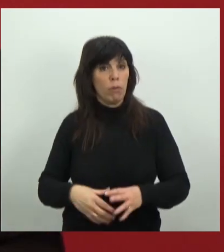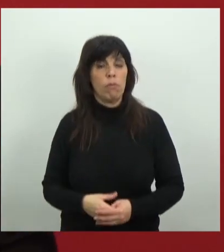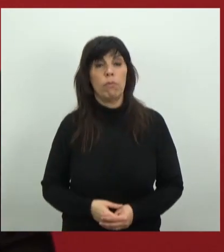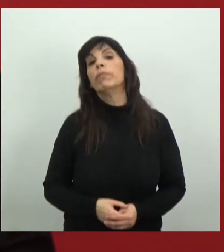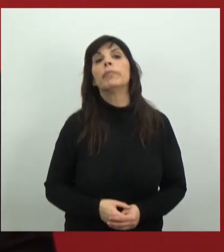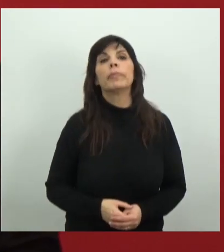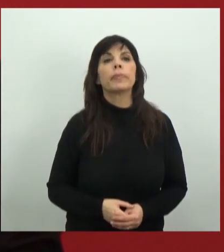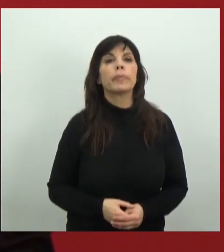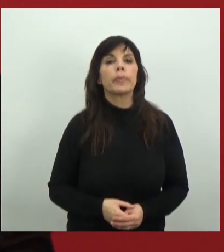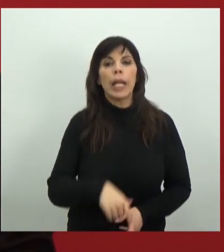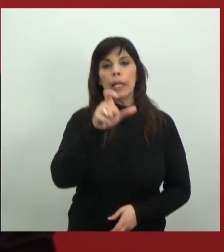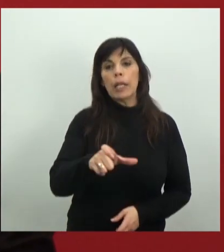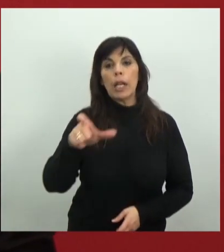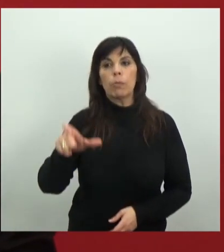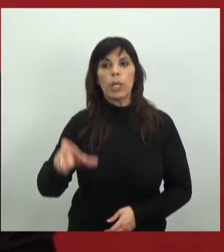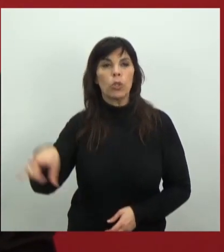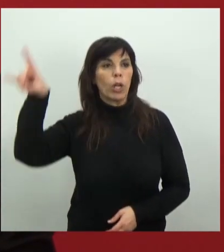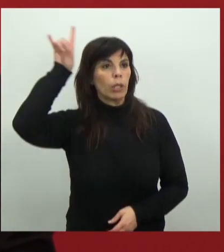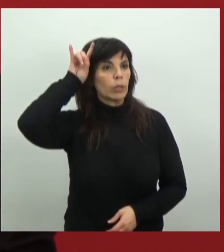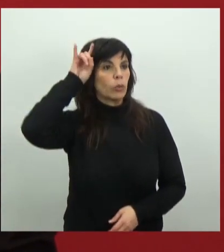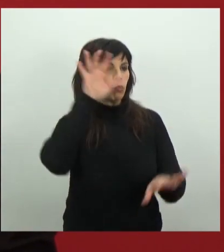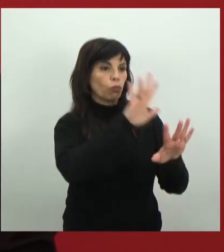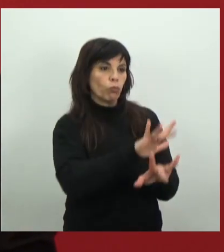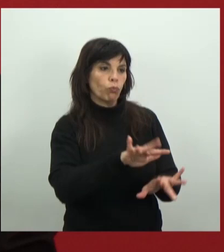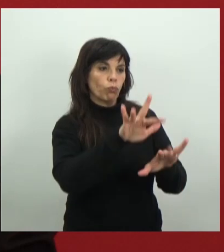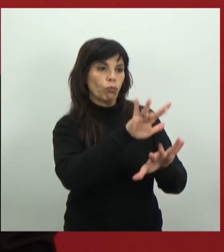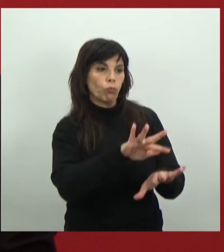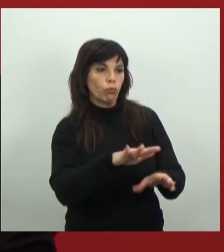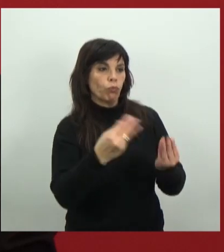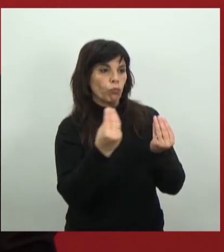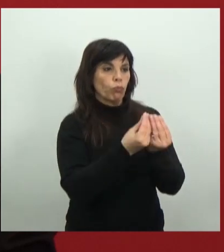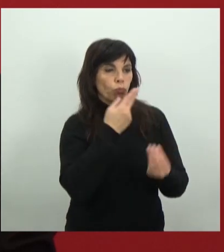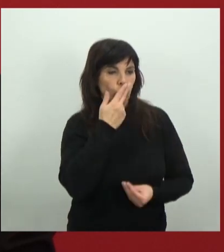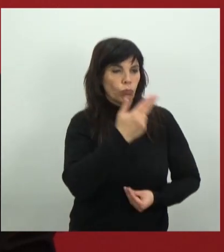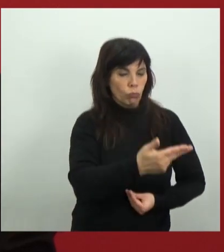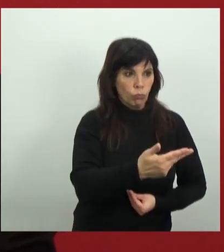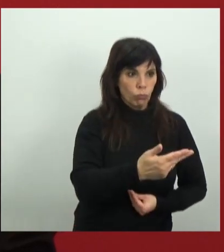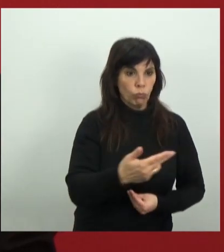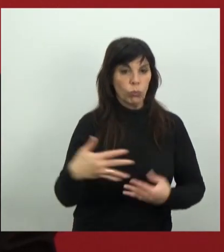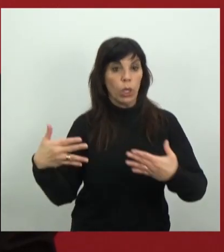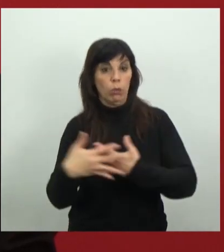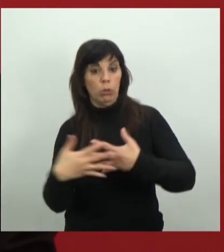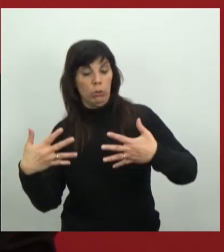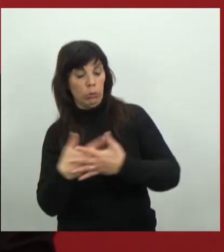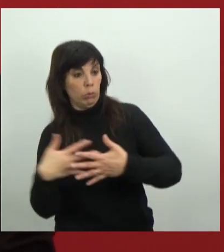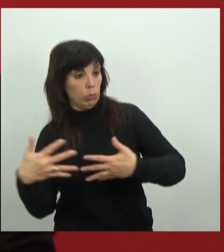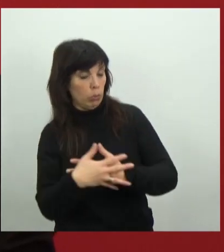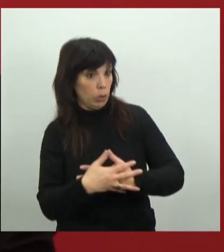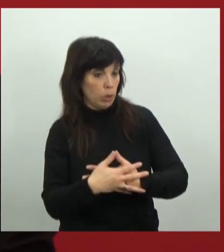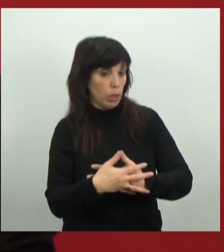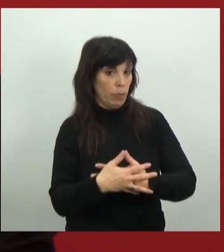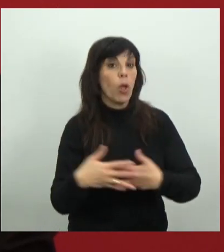Mayormente, la gente que está endemoniada es una combinación. No entre enfermedad y